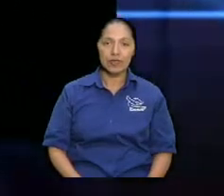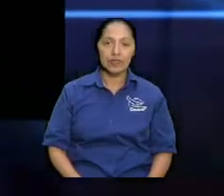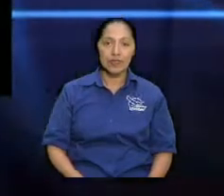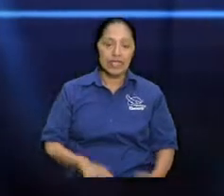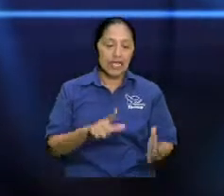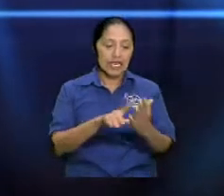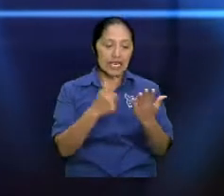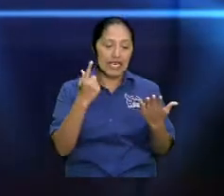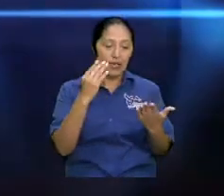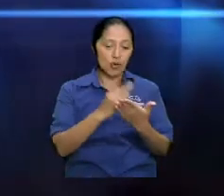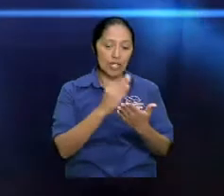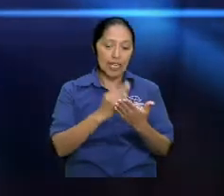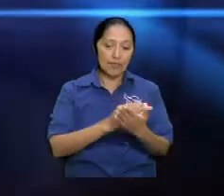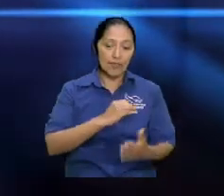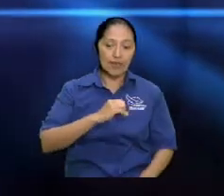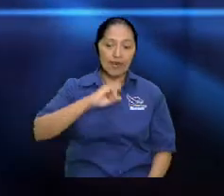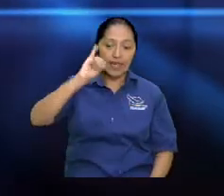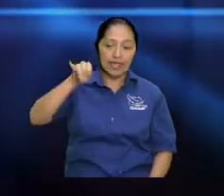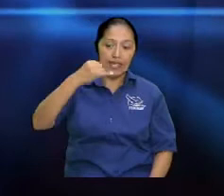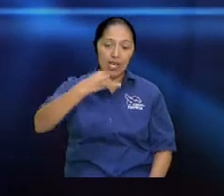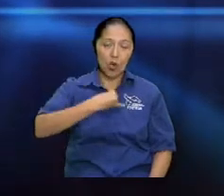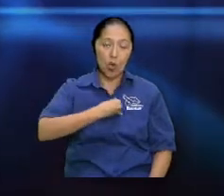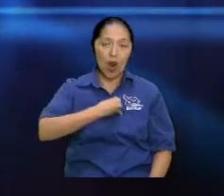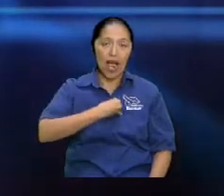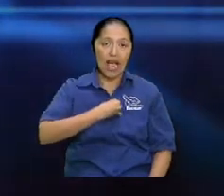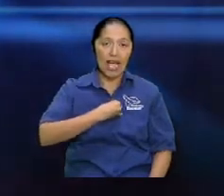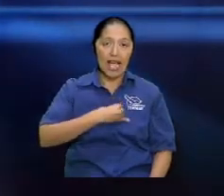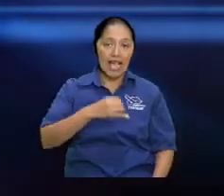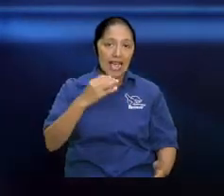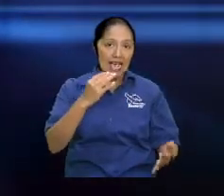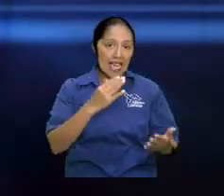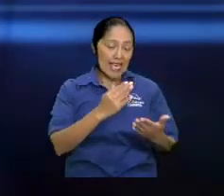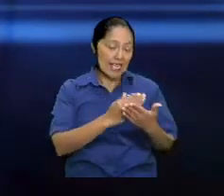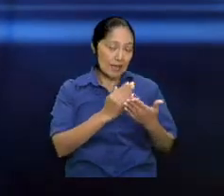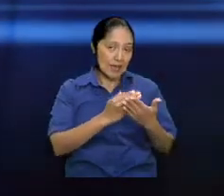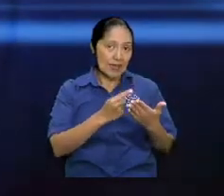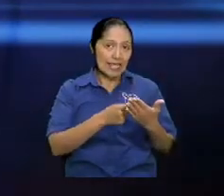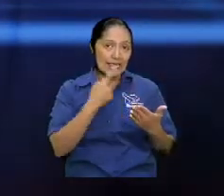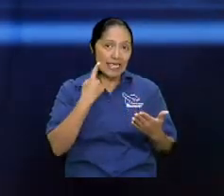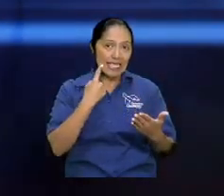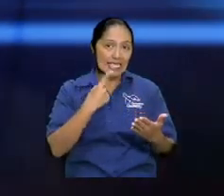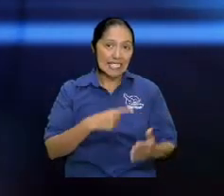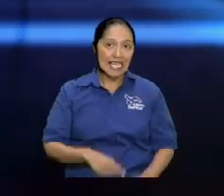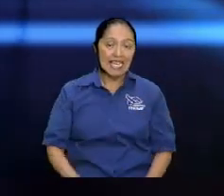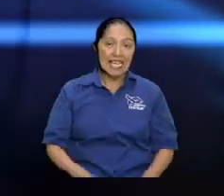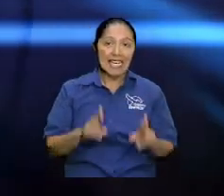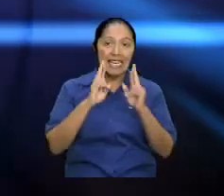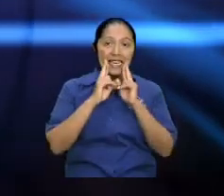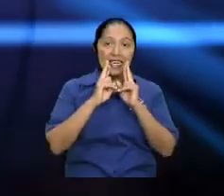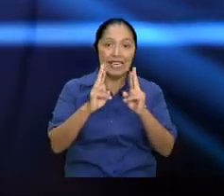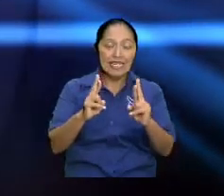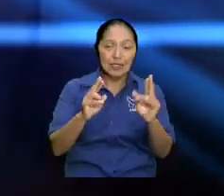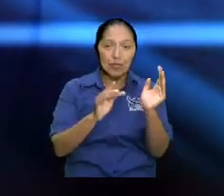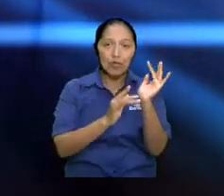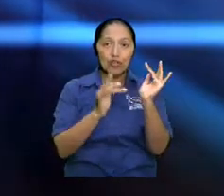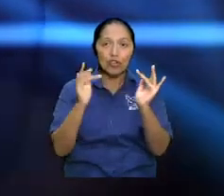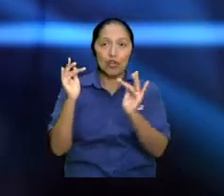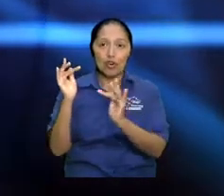13:26, respondió Jesús, a quien yo diera el pan mojado, aquel es. Esa es una hazaña que hace el